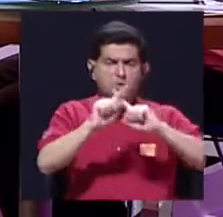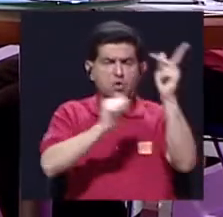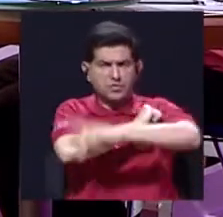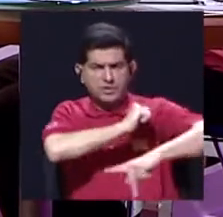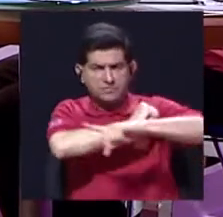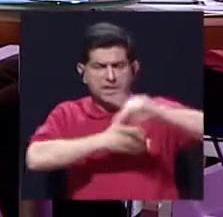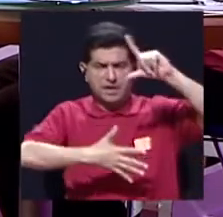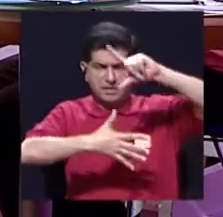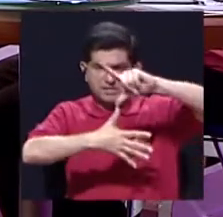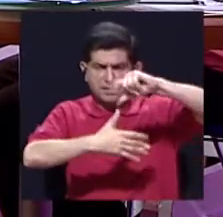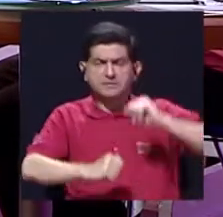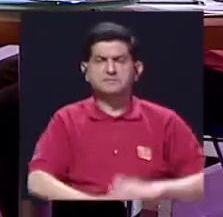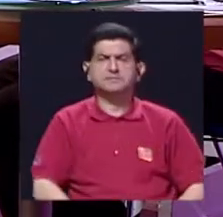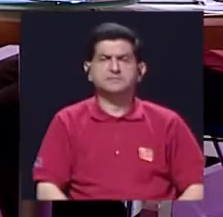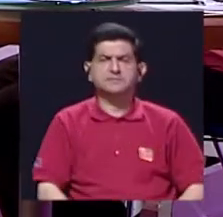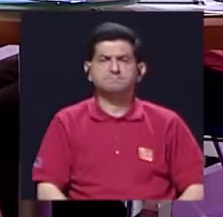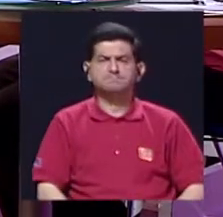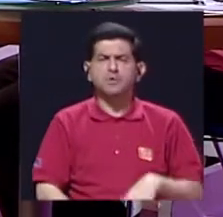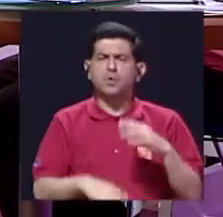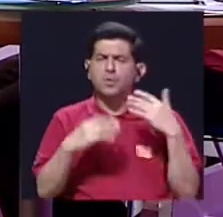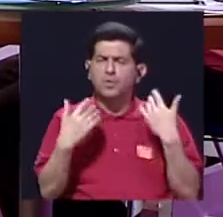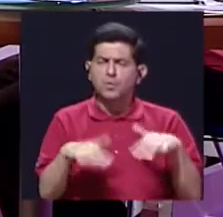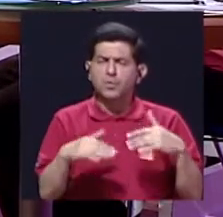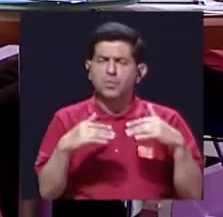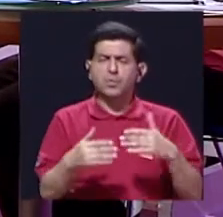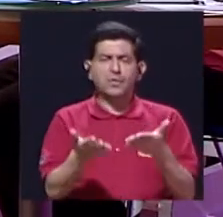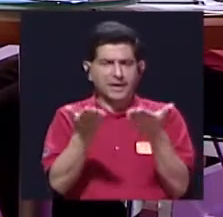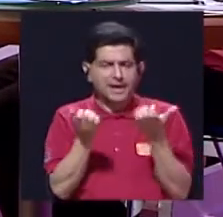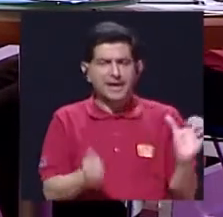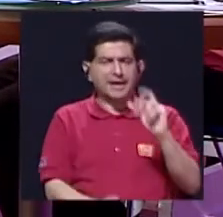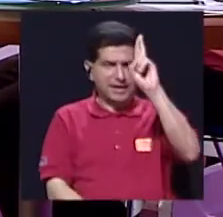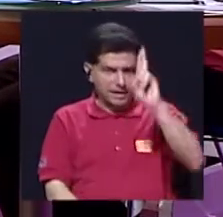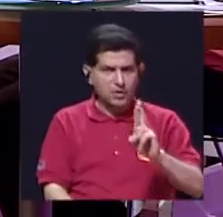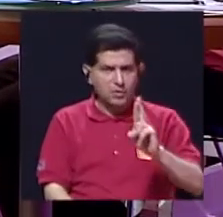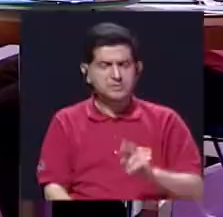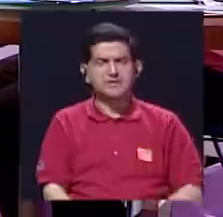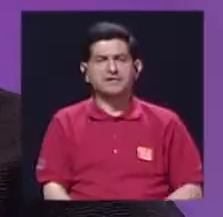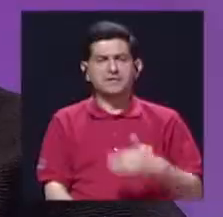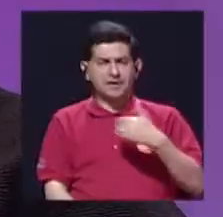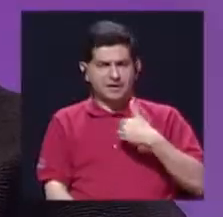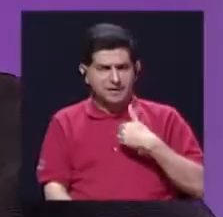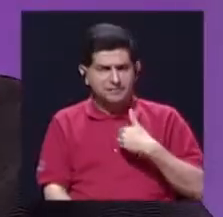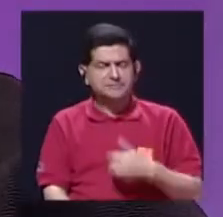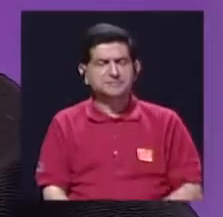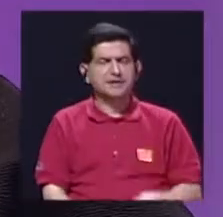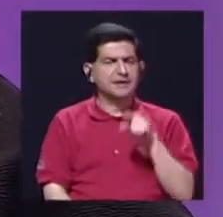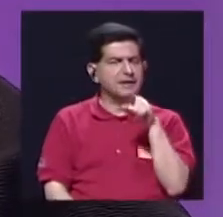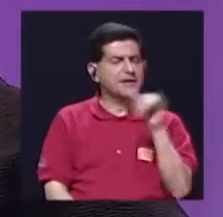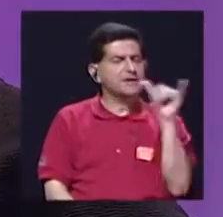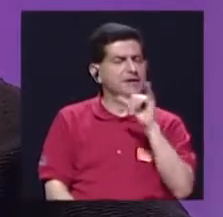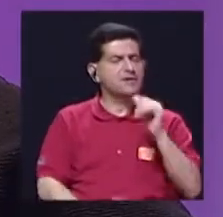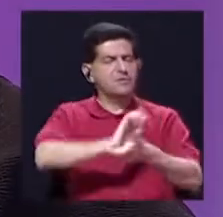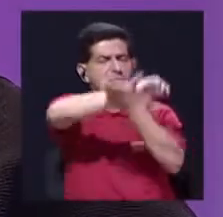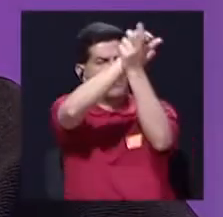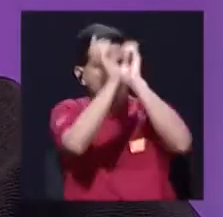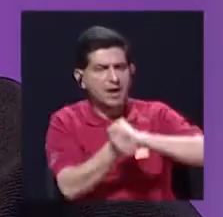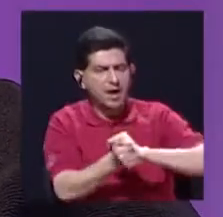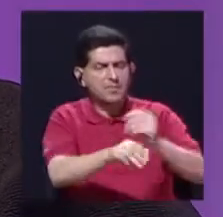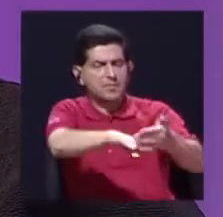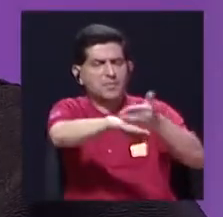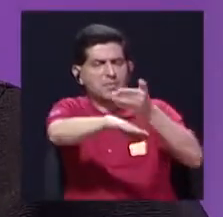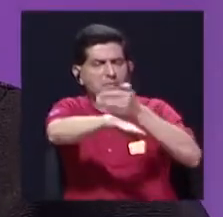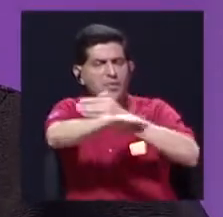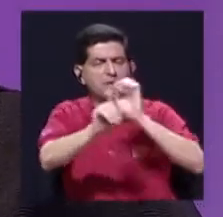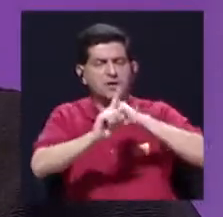países de Latinoamérica, qué ganas de que en Costa Rica pudiéramos establecer esos cambios que mejoren